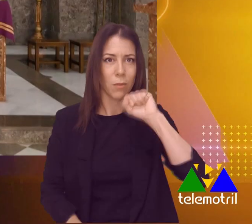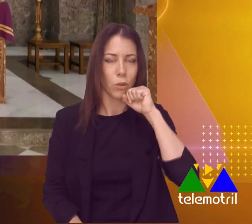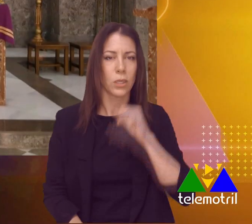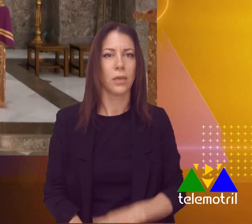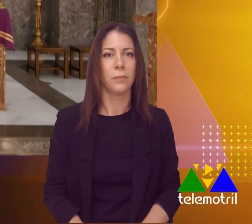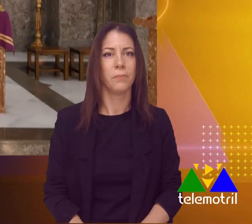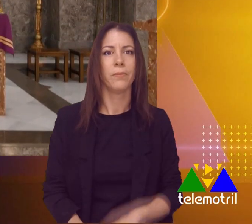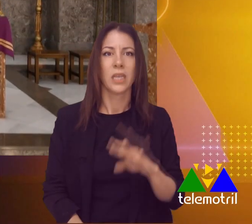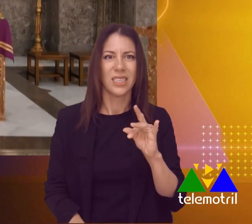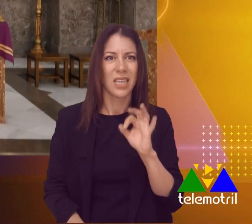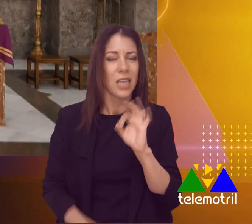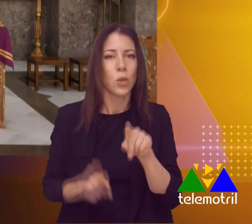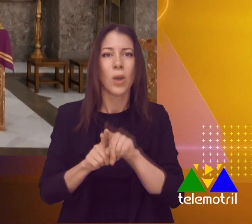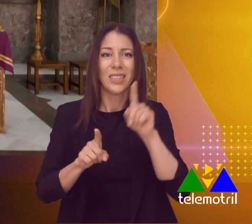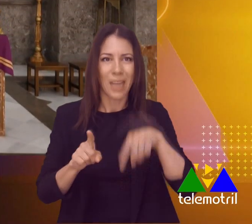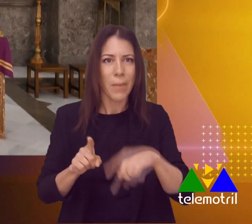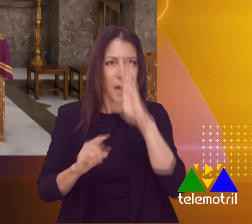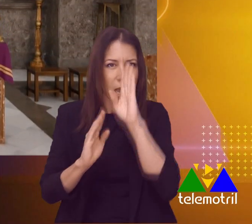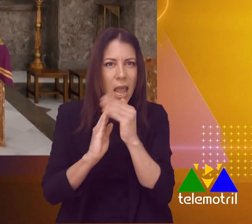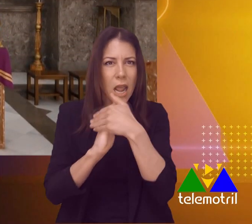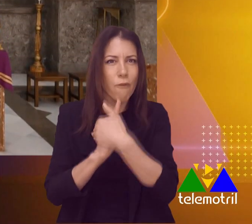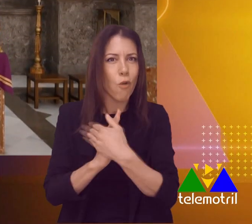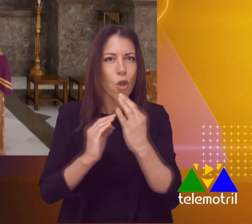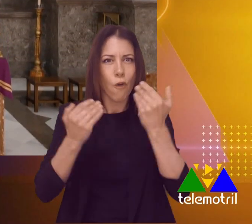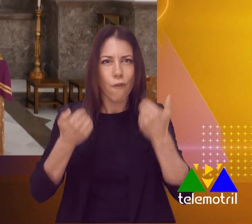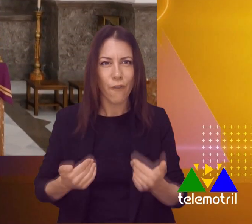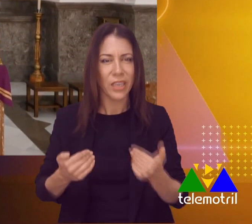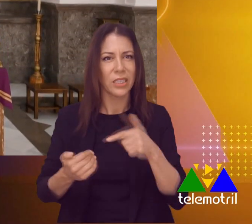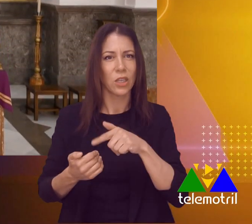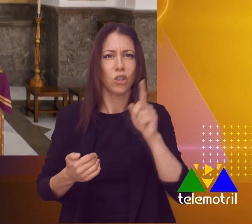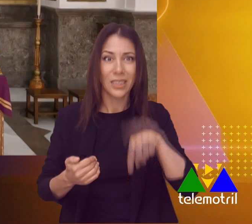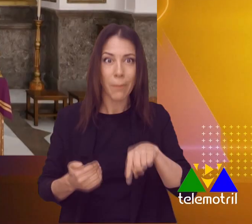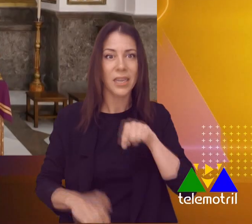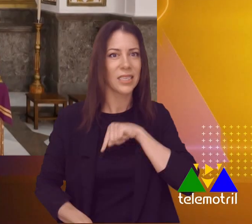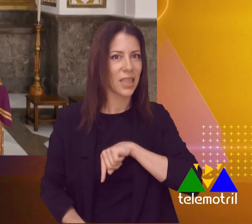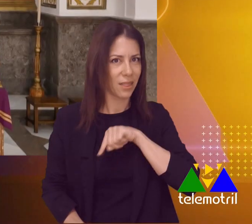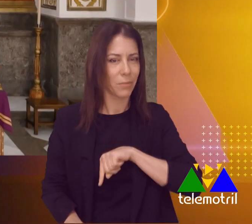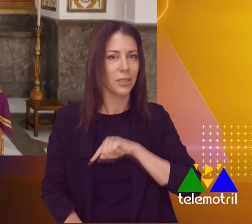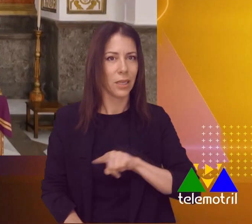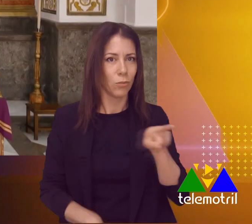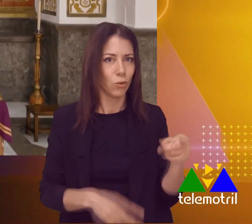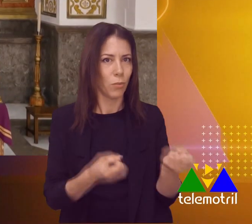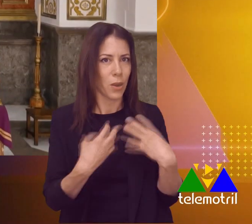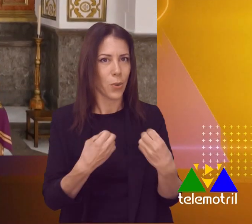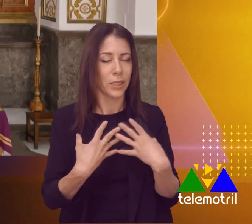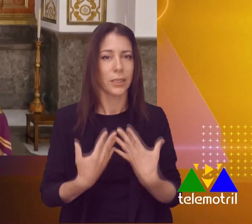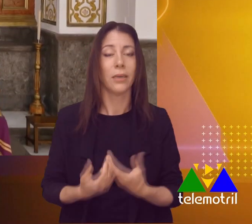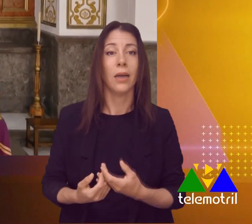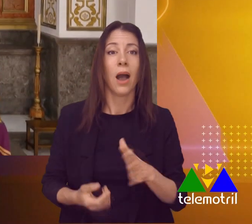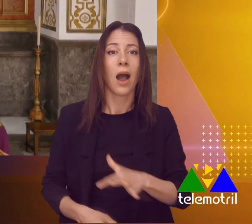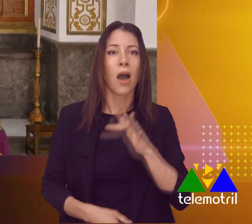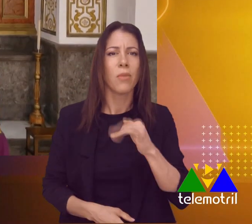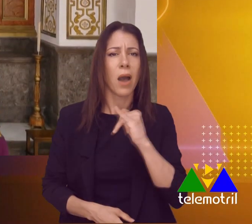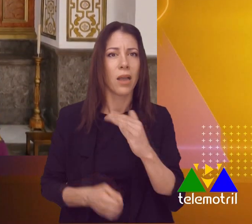porque ha sido un refugio físico, por supuesto, en determinados momentos, pero también el refugio sentimental, ¿no? Como tú me estás comentando. Y además ha